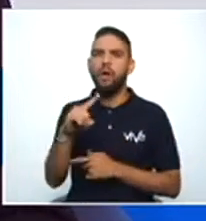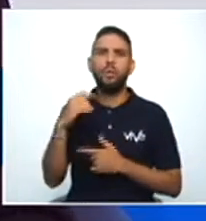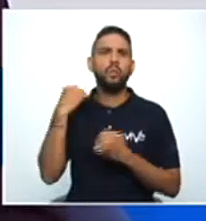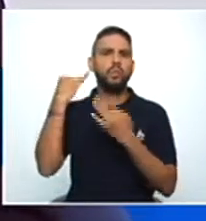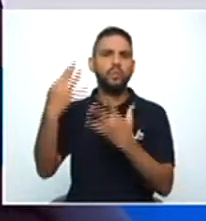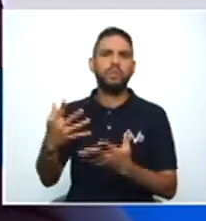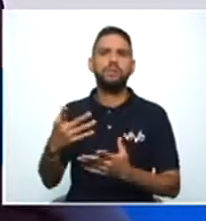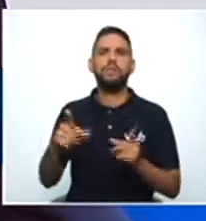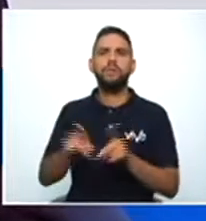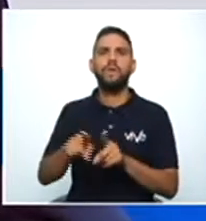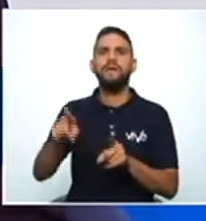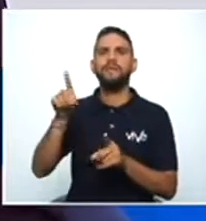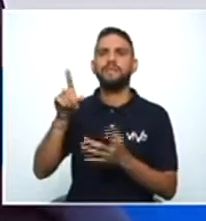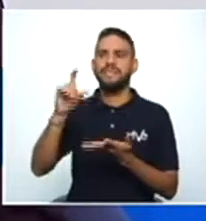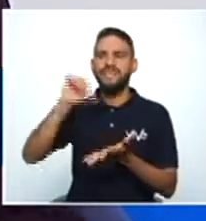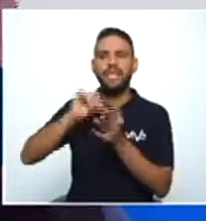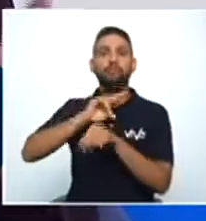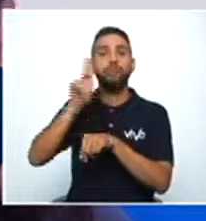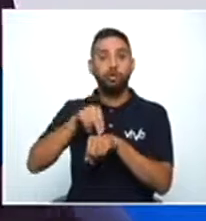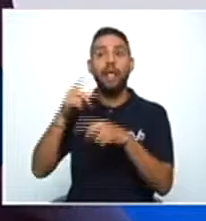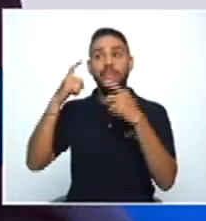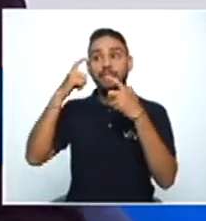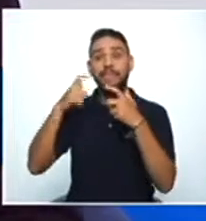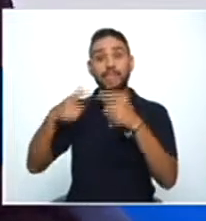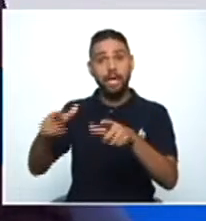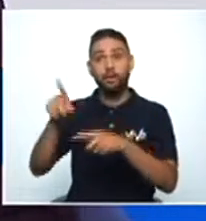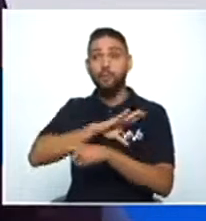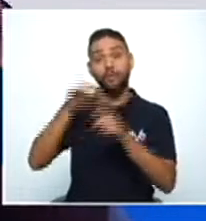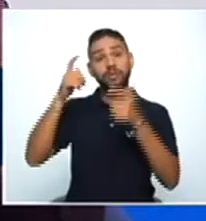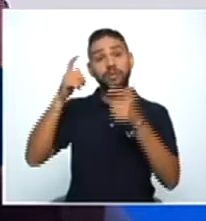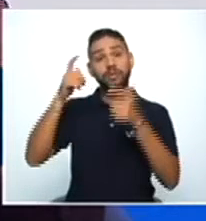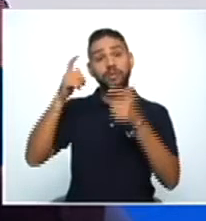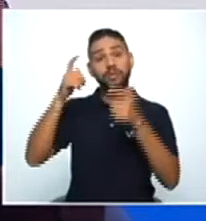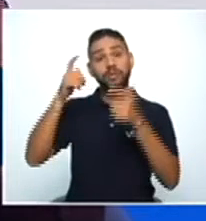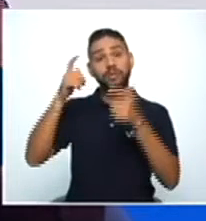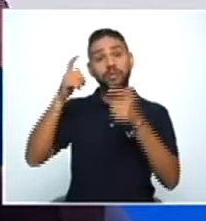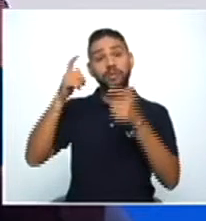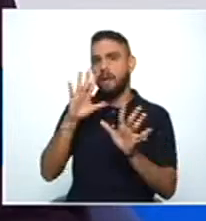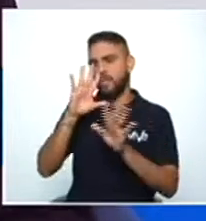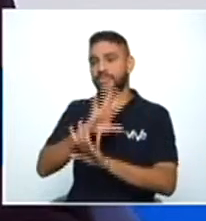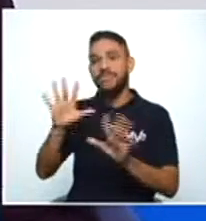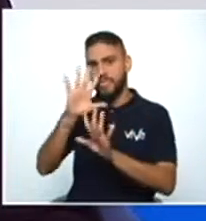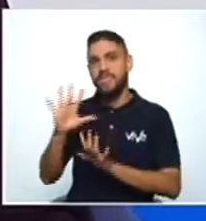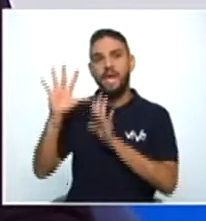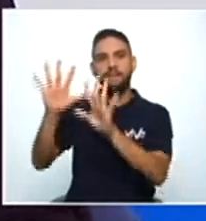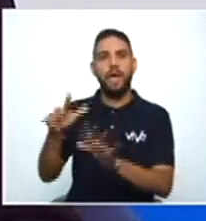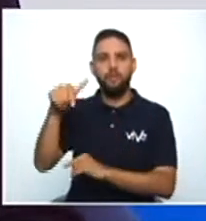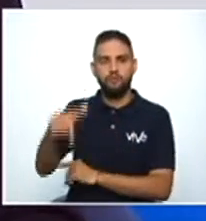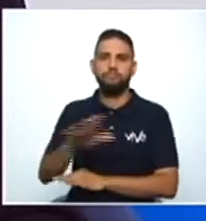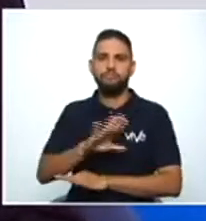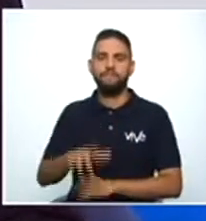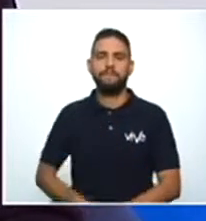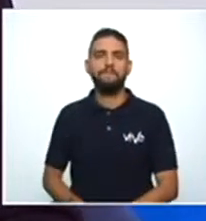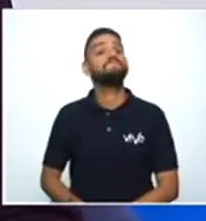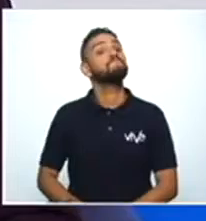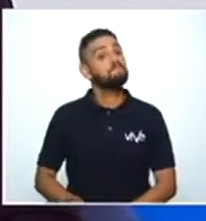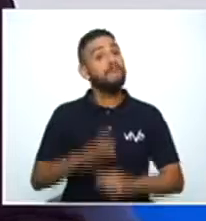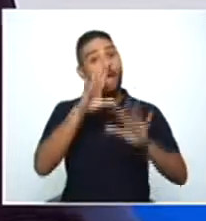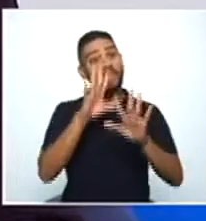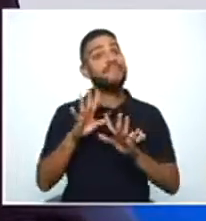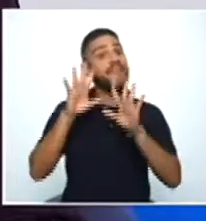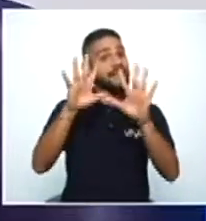precisamente la figura del cendi en aras precisamente el cendis tiene como objeto recuperaríamos 10 años con la institución bueno cumpliremos 10 años y los